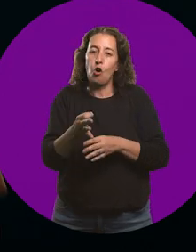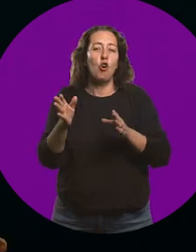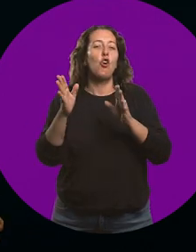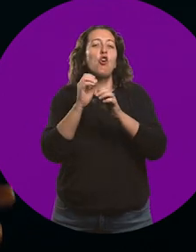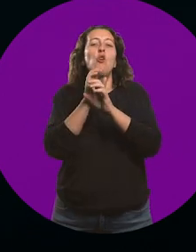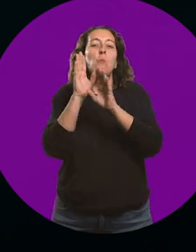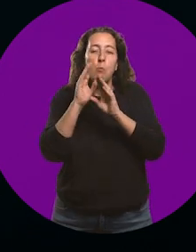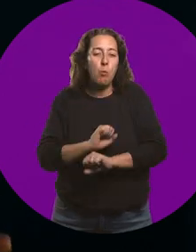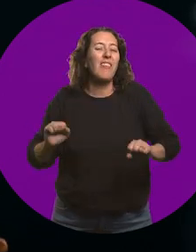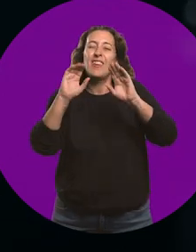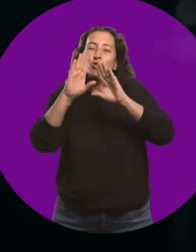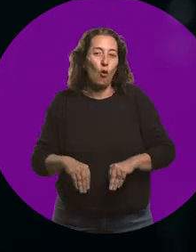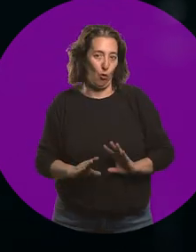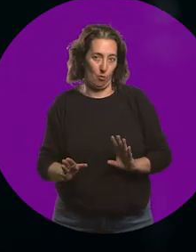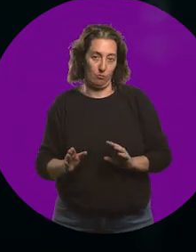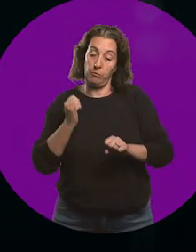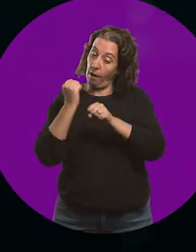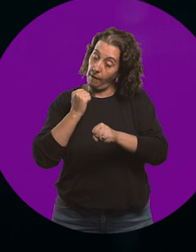enfoque y con compromiso.